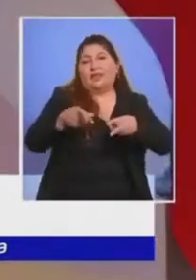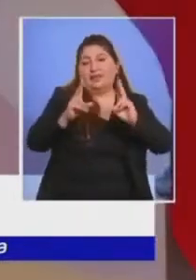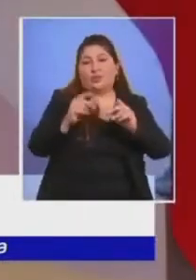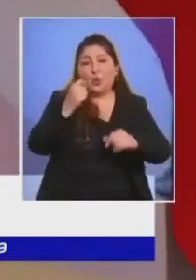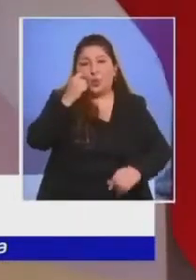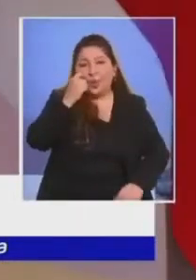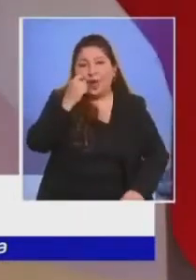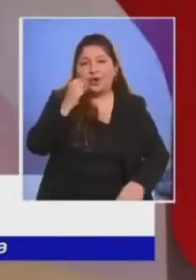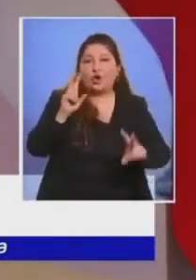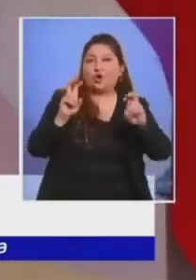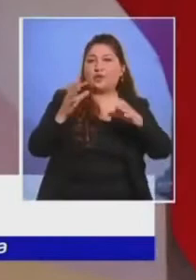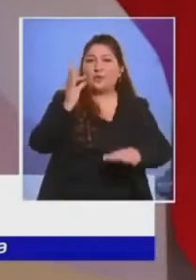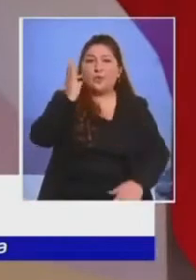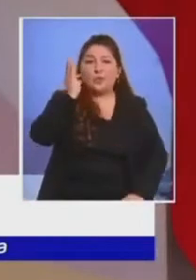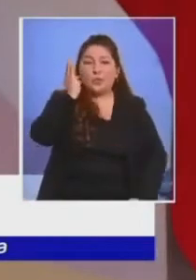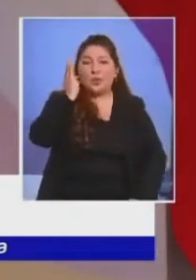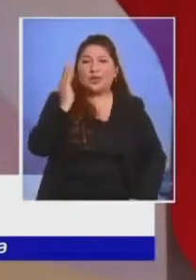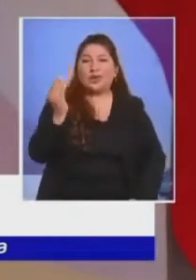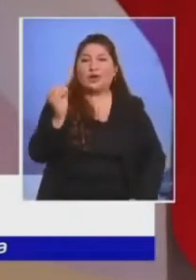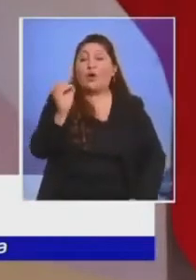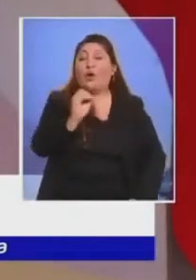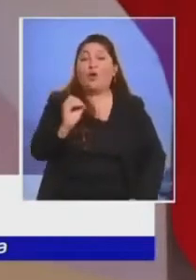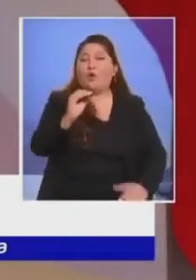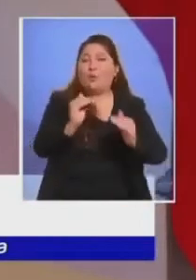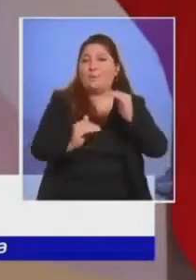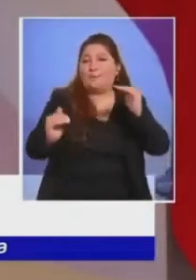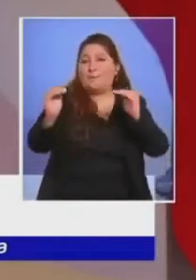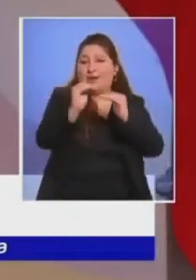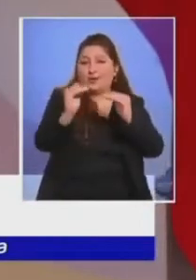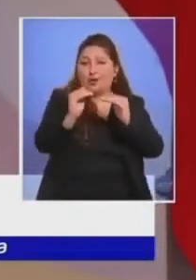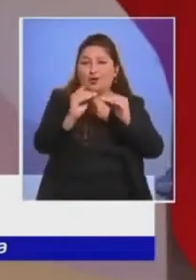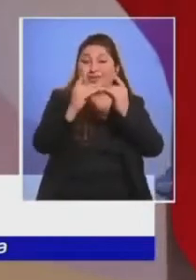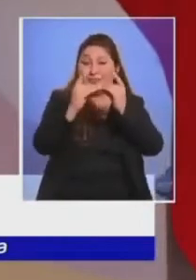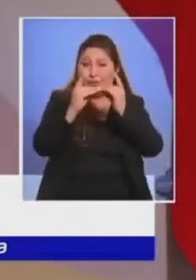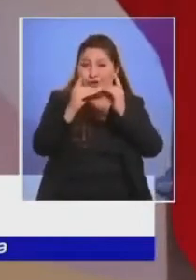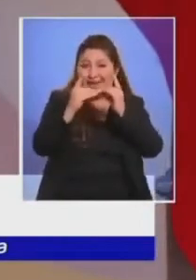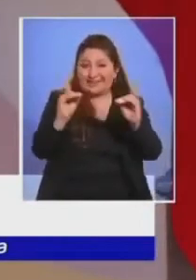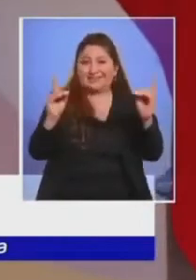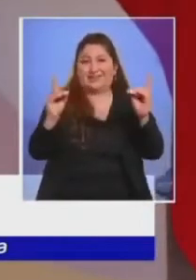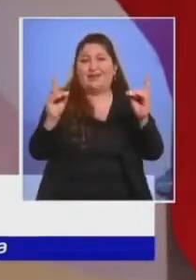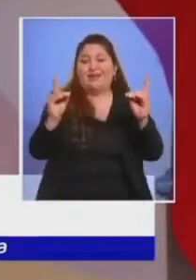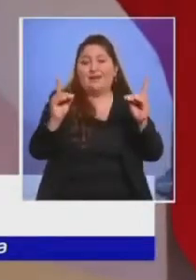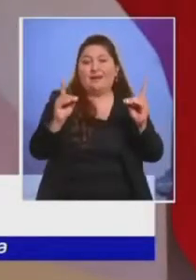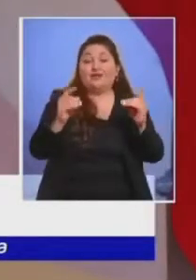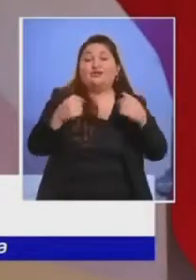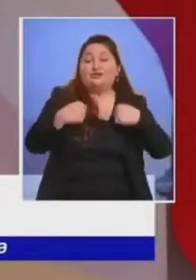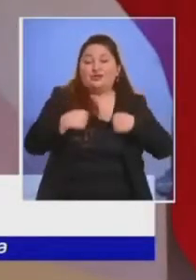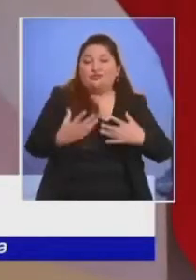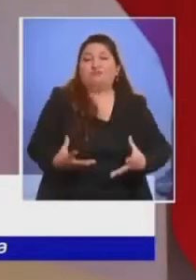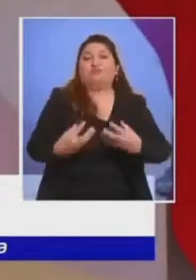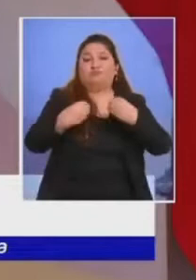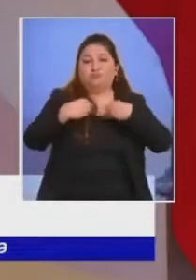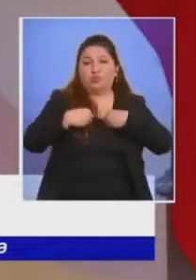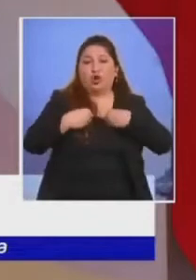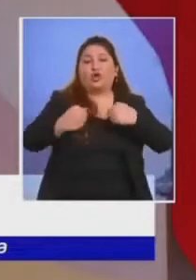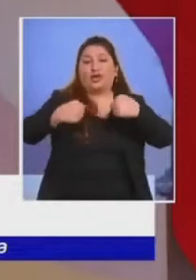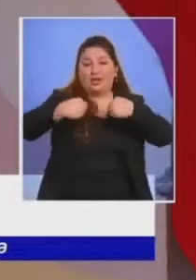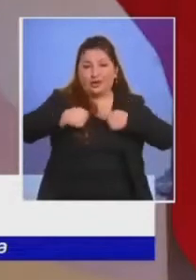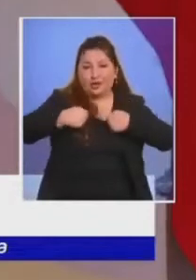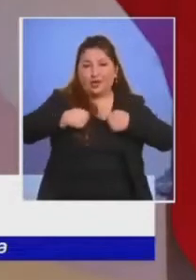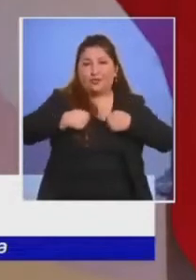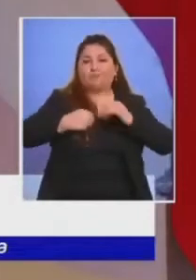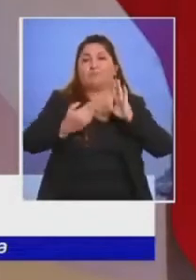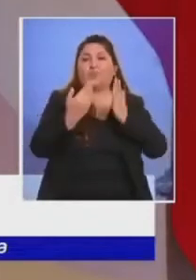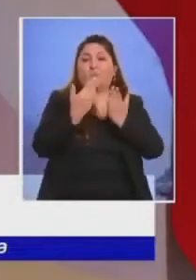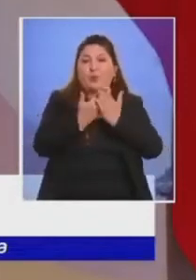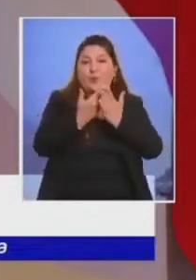materia también de mayor democracia. Yo me hago cargo de lo que nosotros le hemos propuesto al país, y nosotros a partir de la educación, a